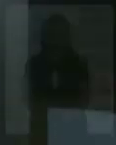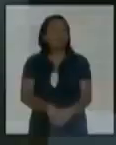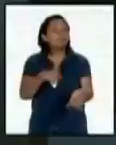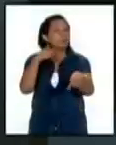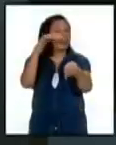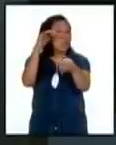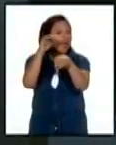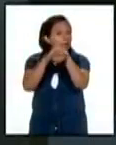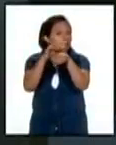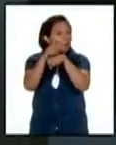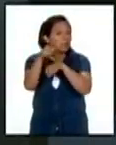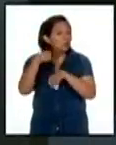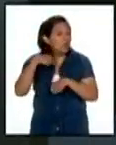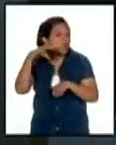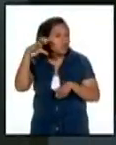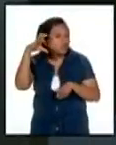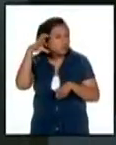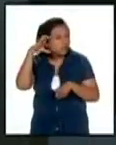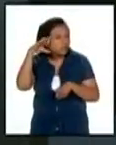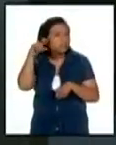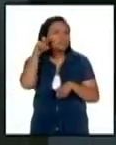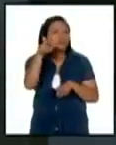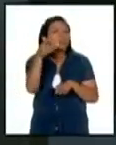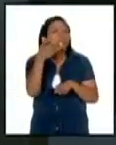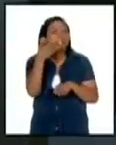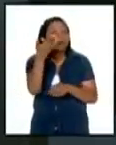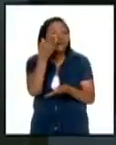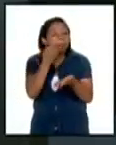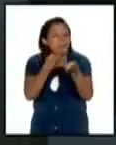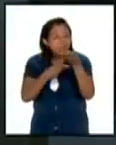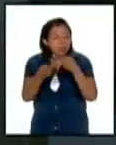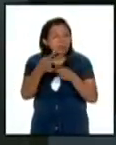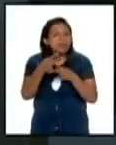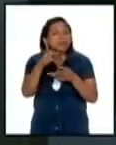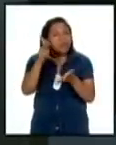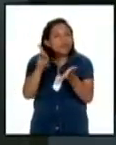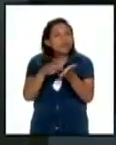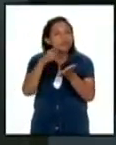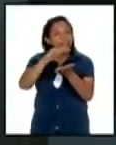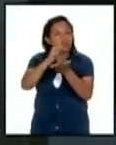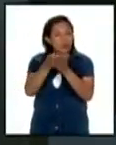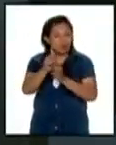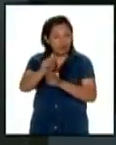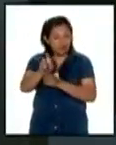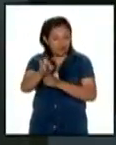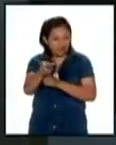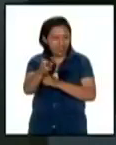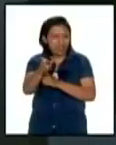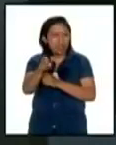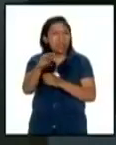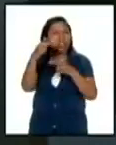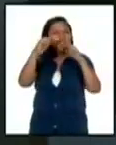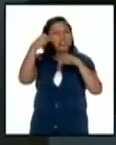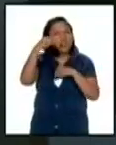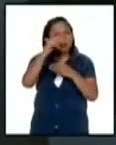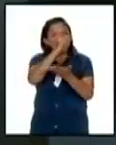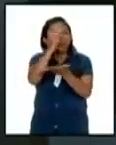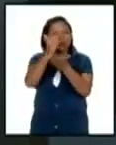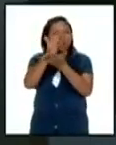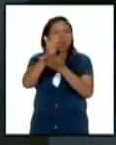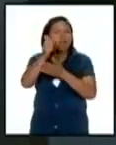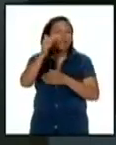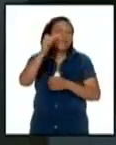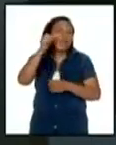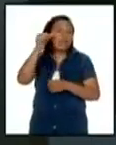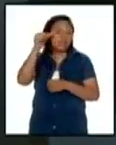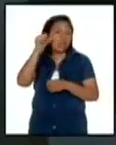Amigos que nos escuchan, sean ustedes bienvenidos nuevamente a su programa La Ciudad del Ayer. Esta tarde, caminando a